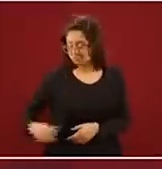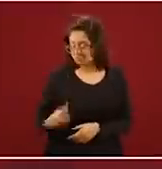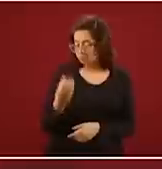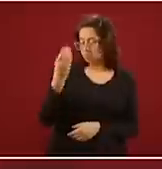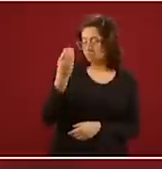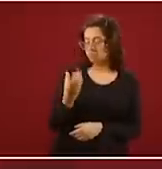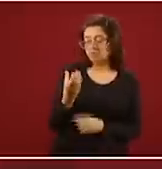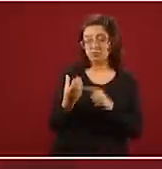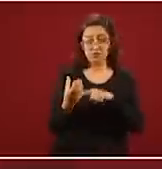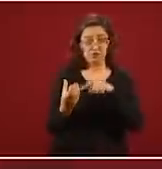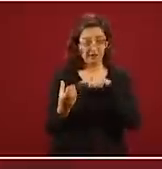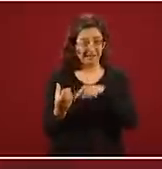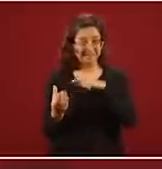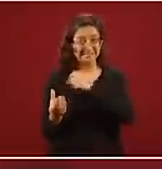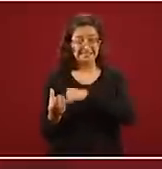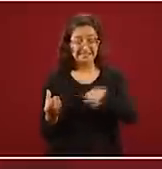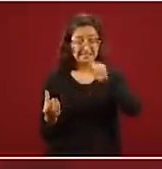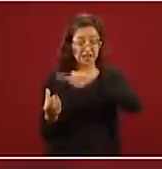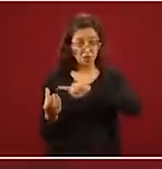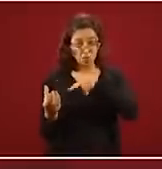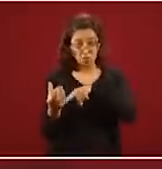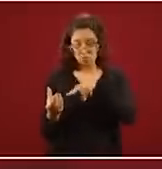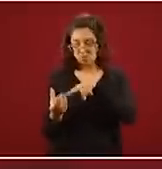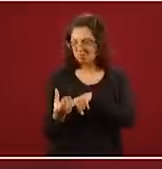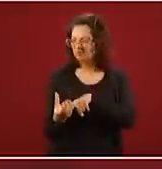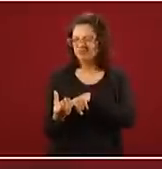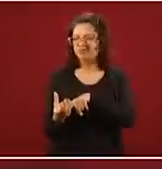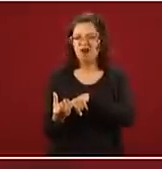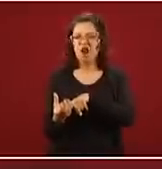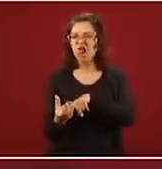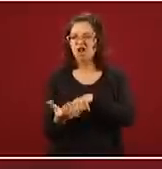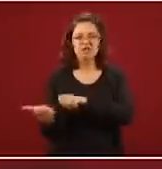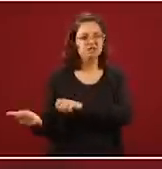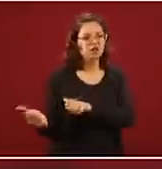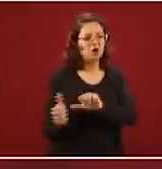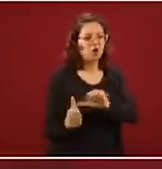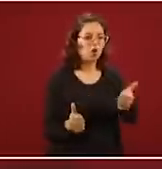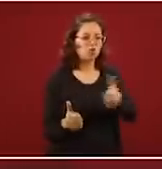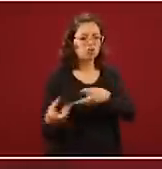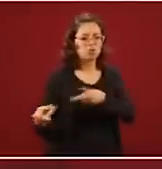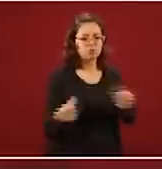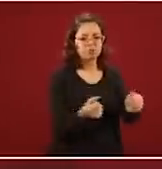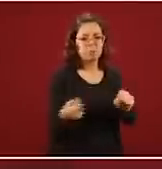de la salud para otras cosas.